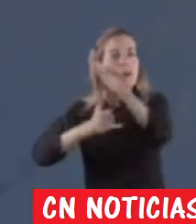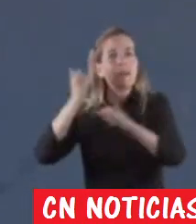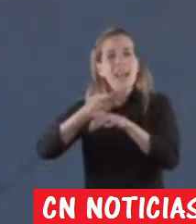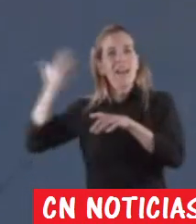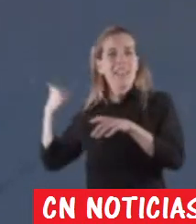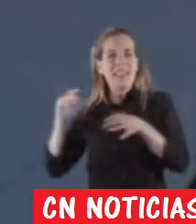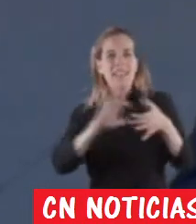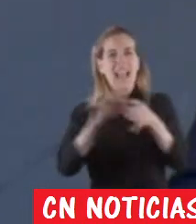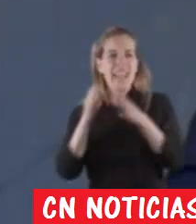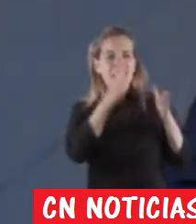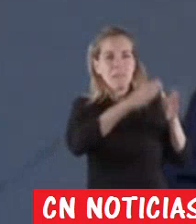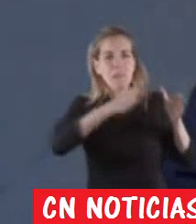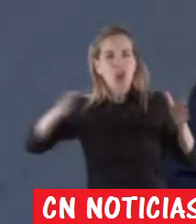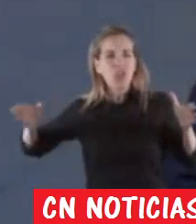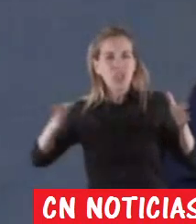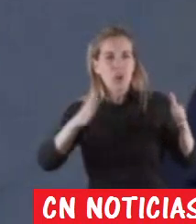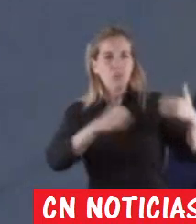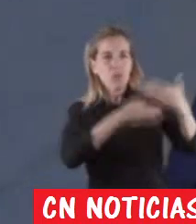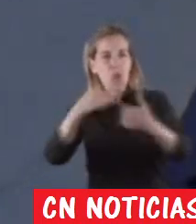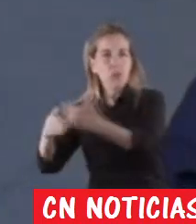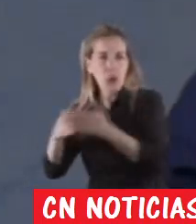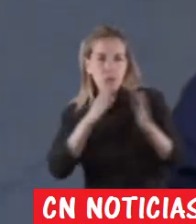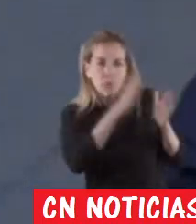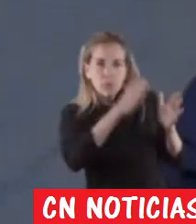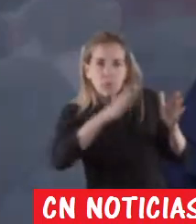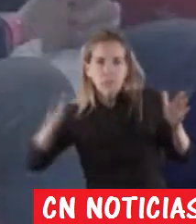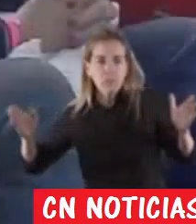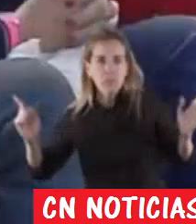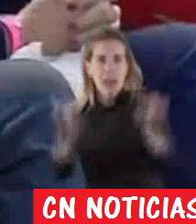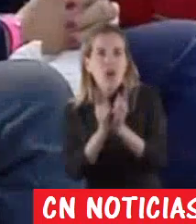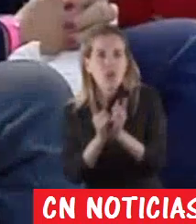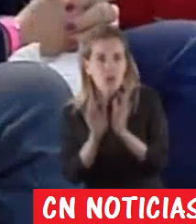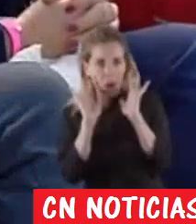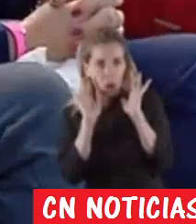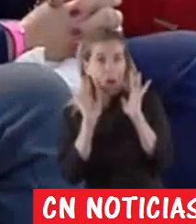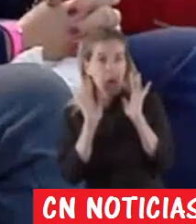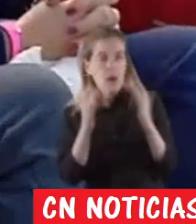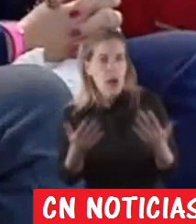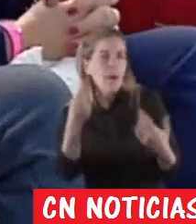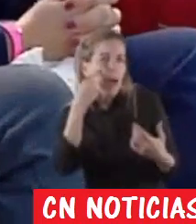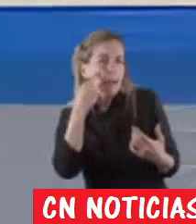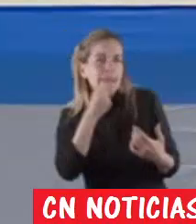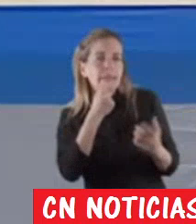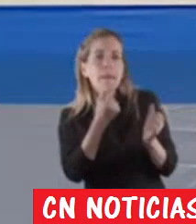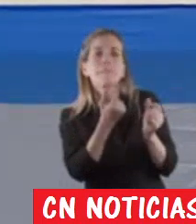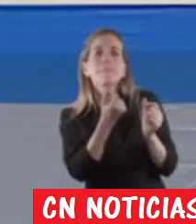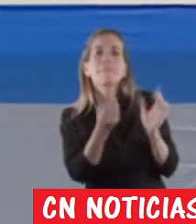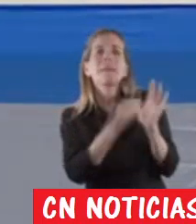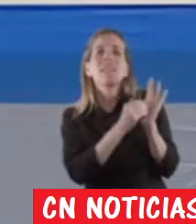la cadena de valor de que también explicó Axel, podemos lograr que los precios lleguen al